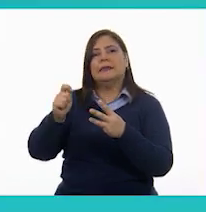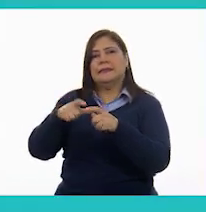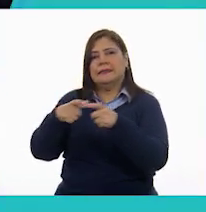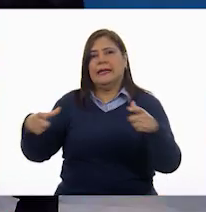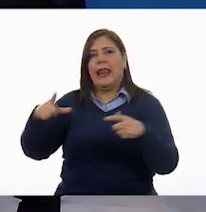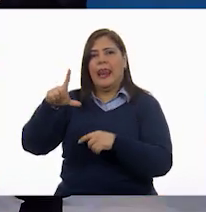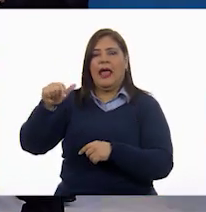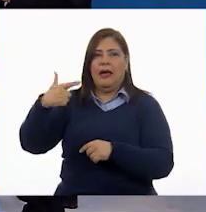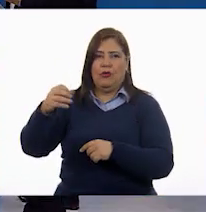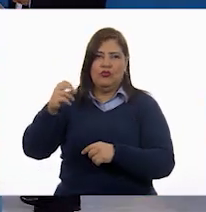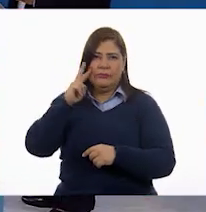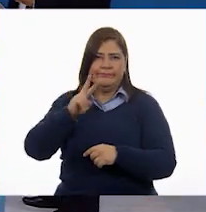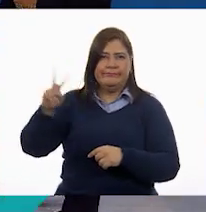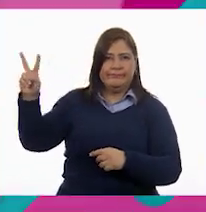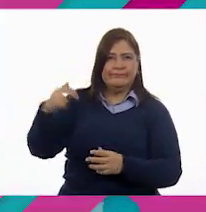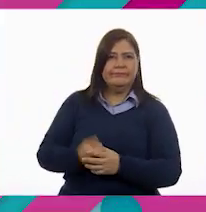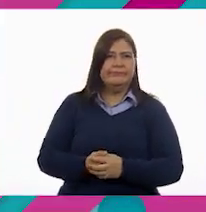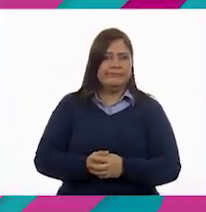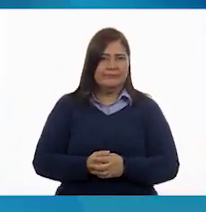Aquí.